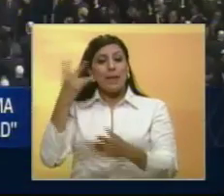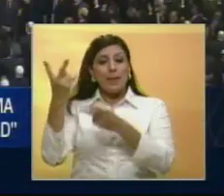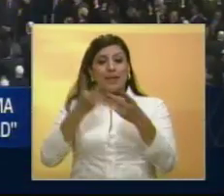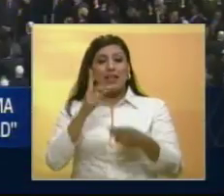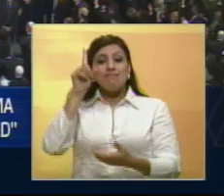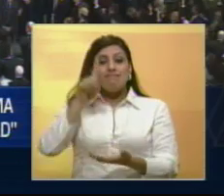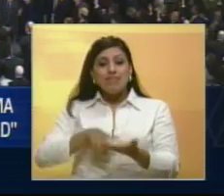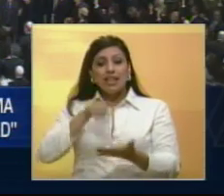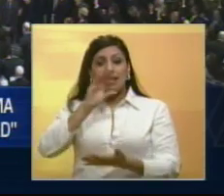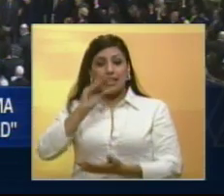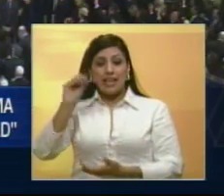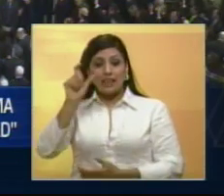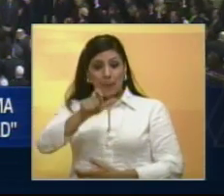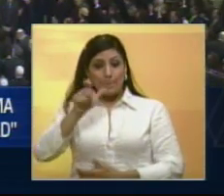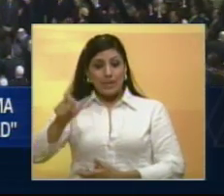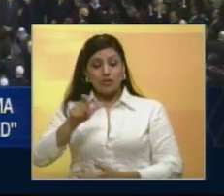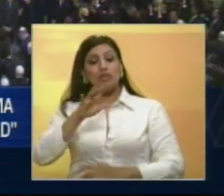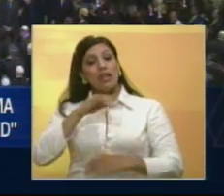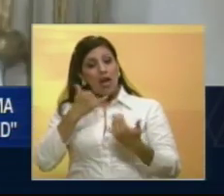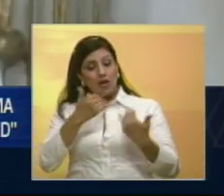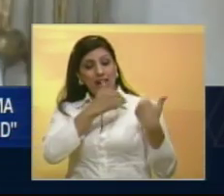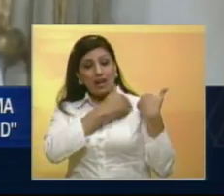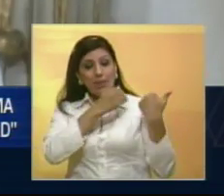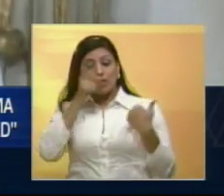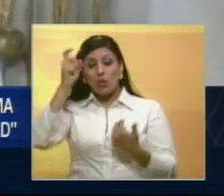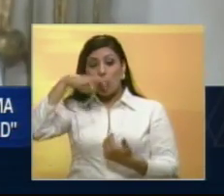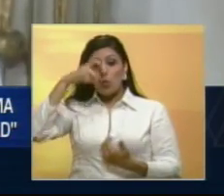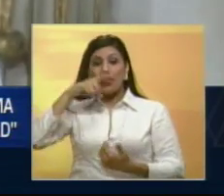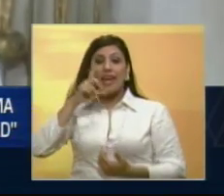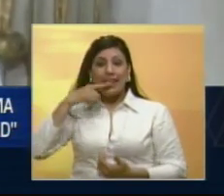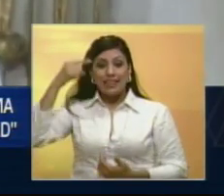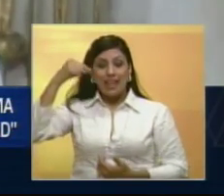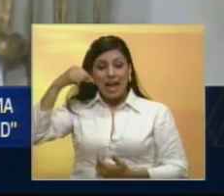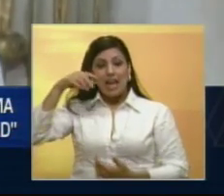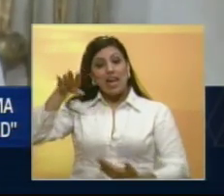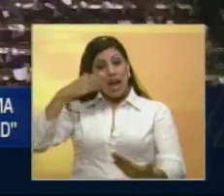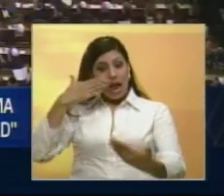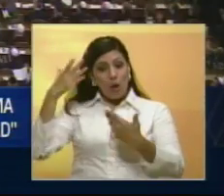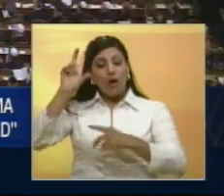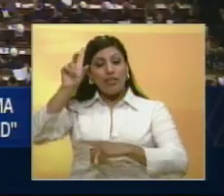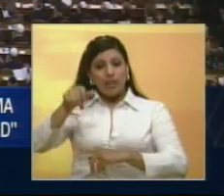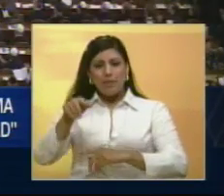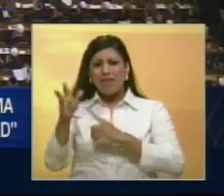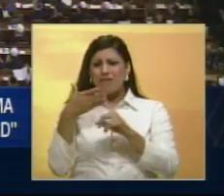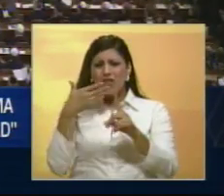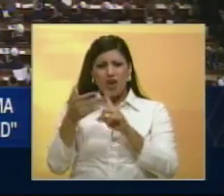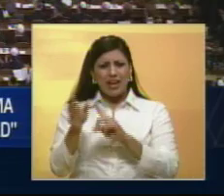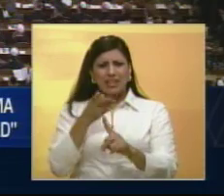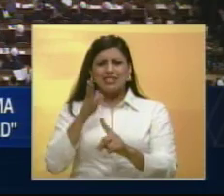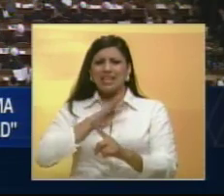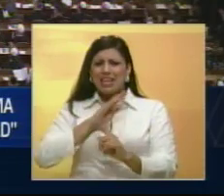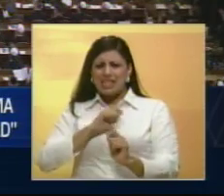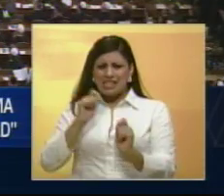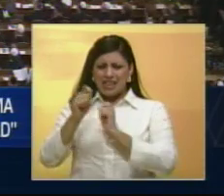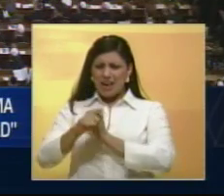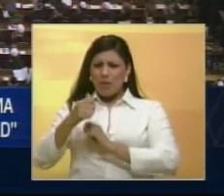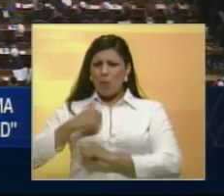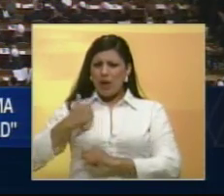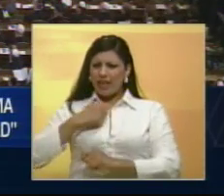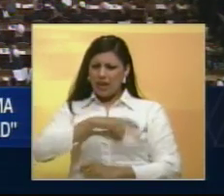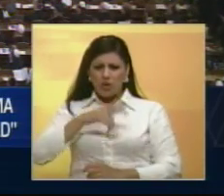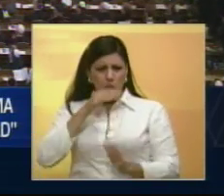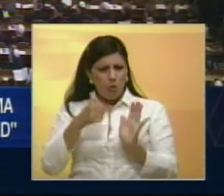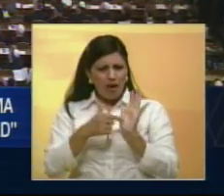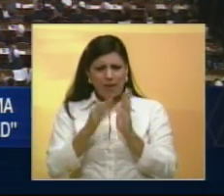invitados, entre ellos líderes y representantes de la comunidad judía italiana, el Santo Padre aseguró que la violencia es una contradicción para cualquier